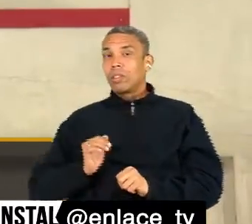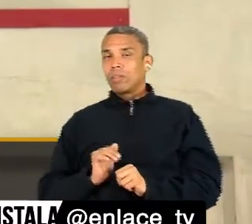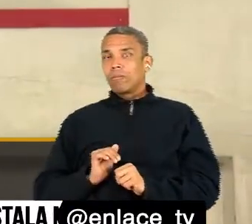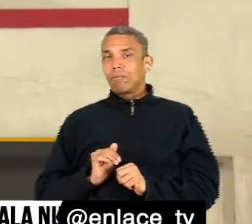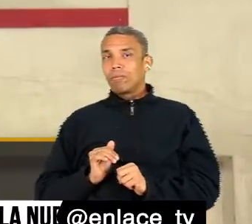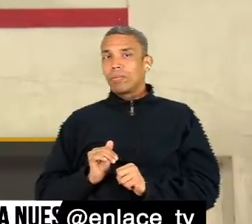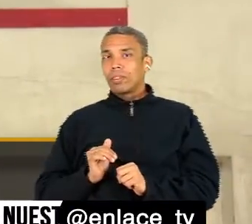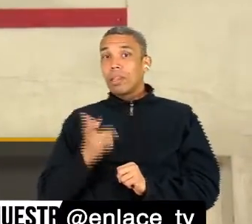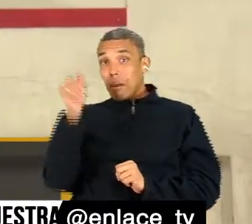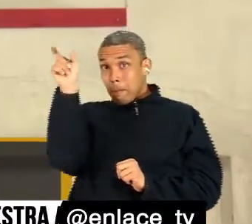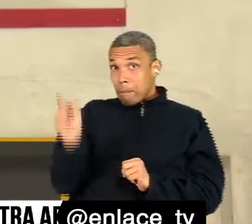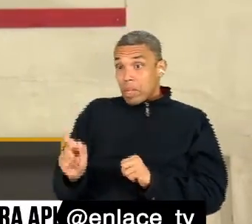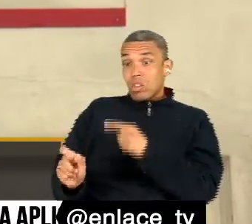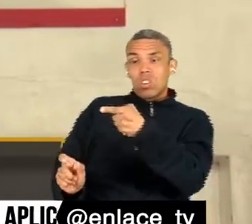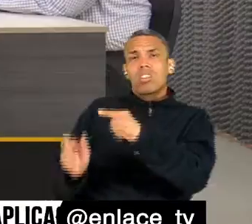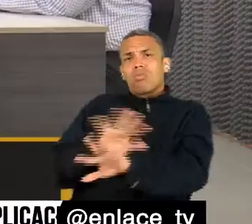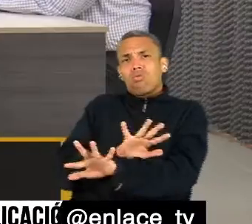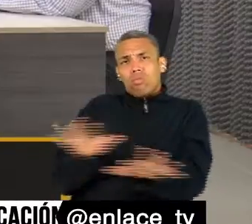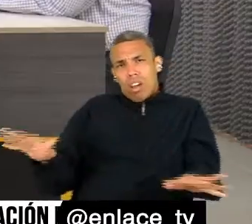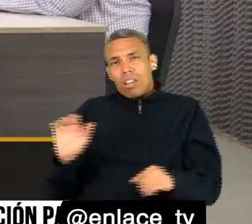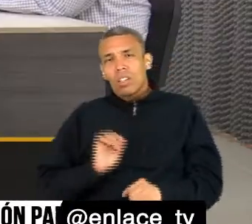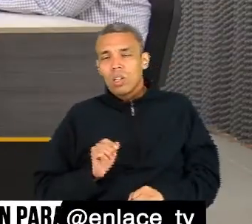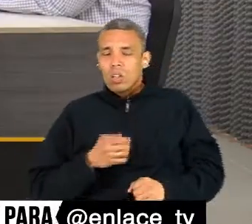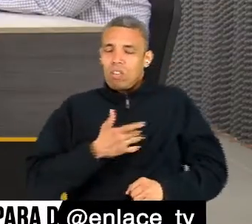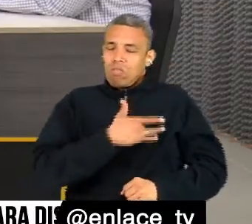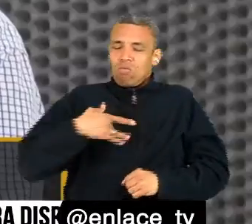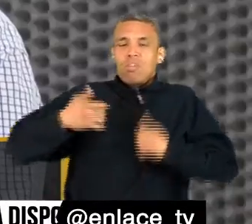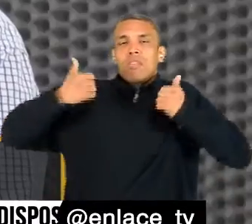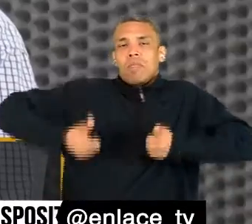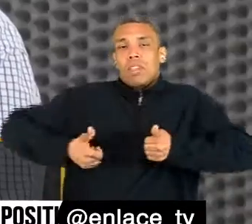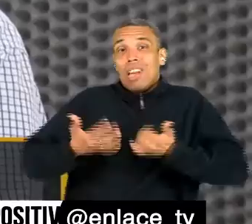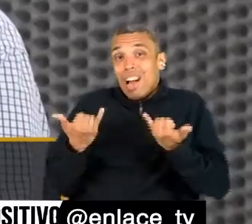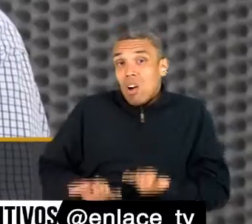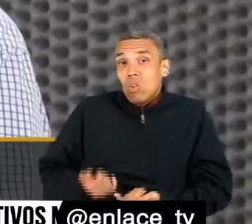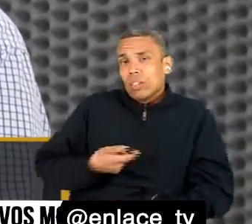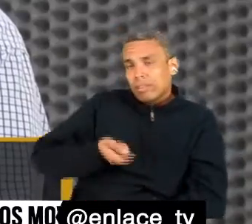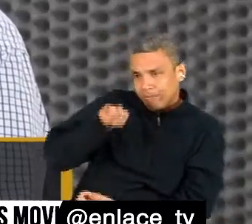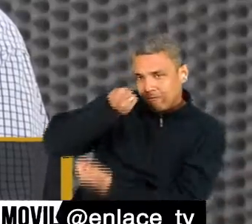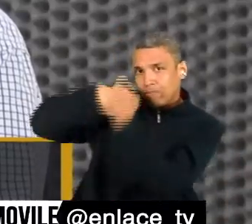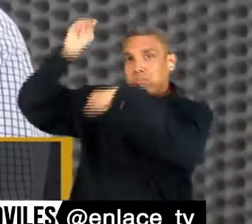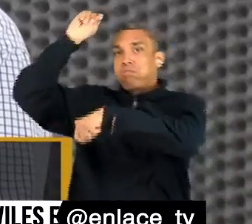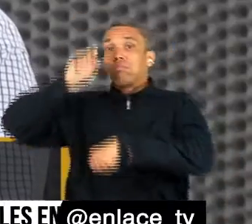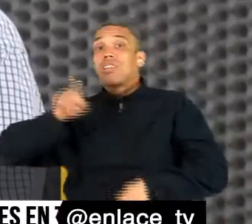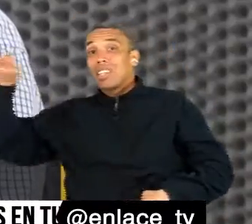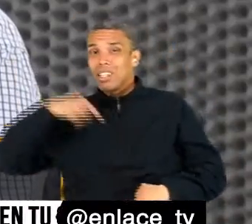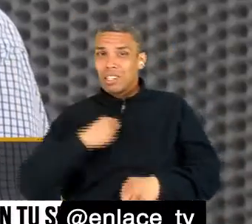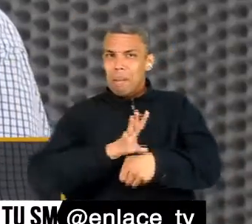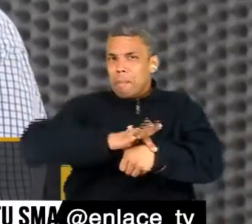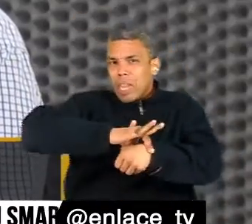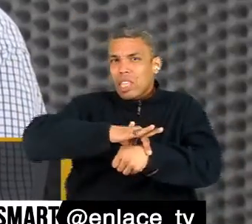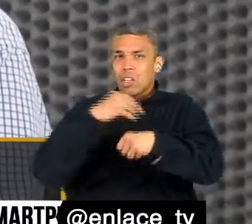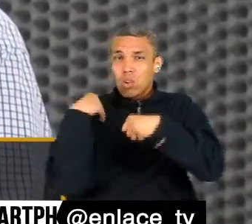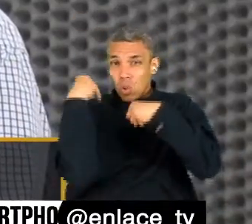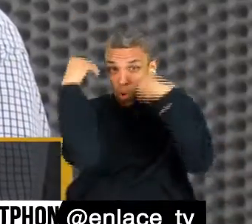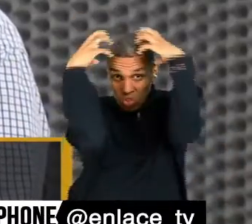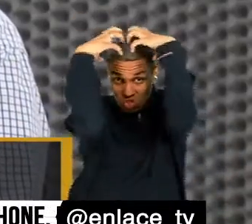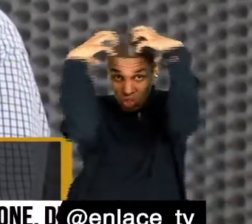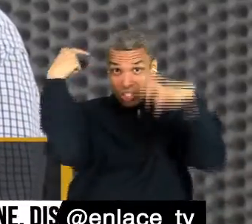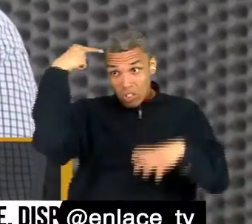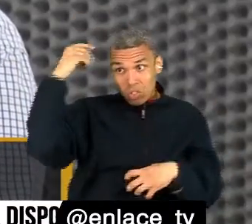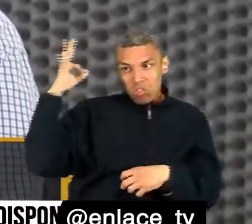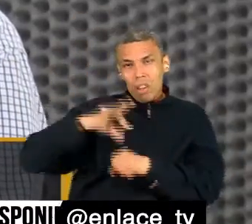paciente se encuentra estable, estamos esperando de una remisión para que lo vea el especialista, que es el neuro. Sin embargo, tenemos una dificultad, que es